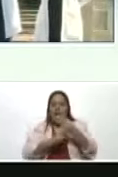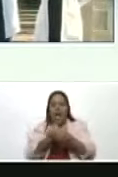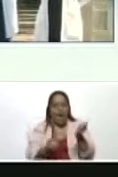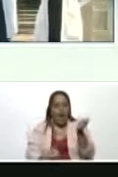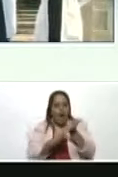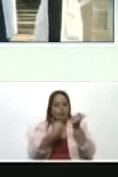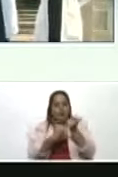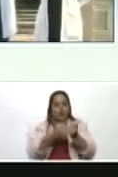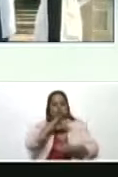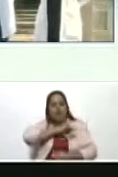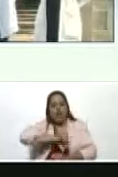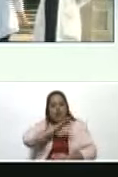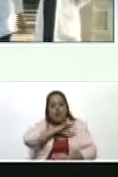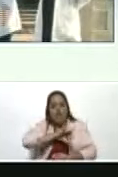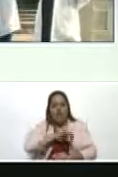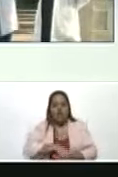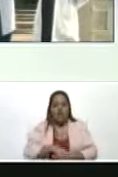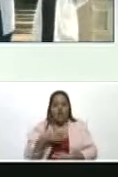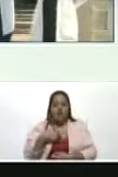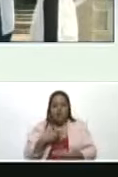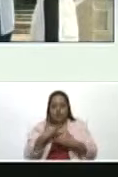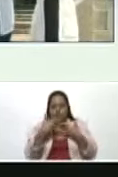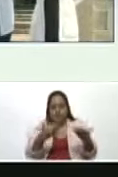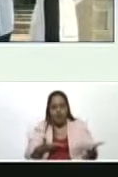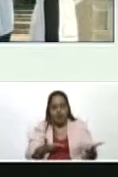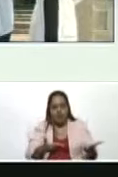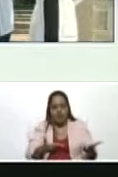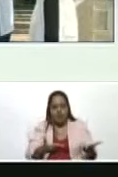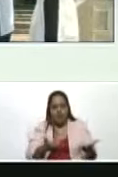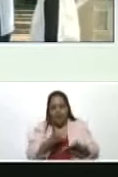aporte social y yo les doy sus beneficios